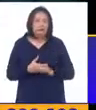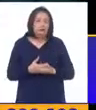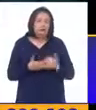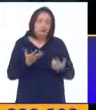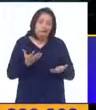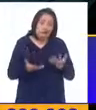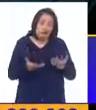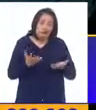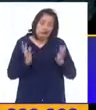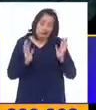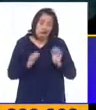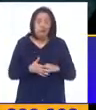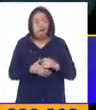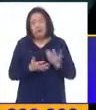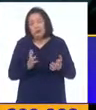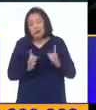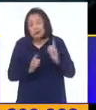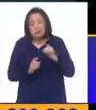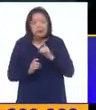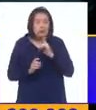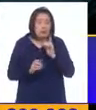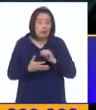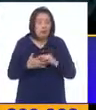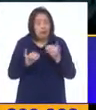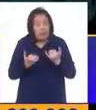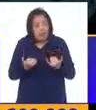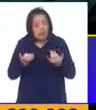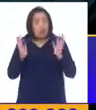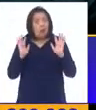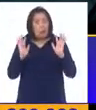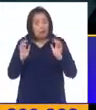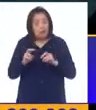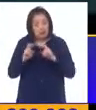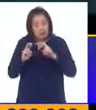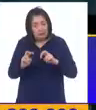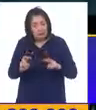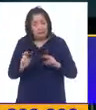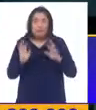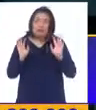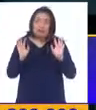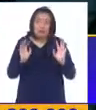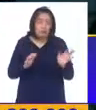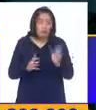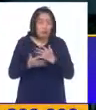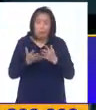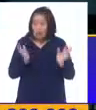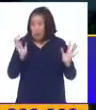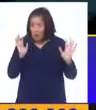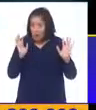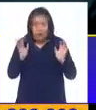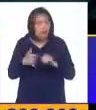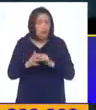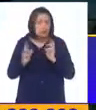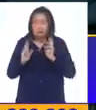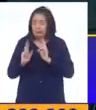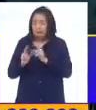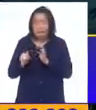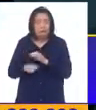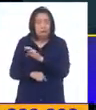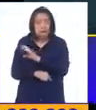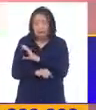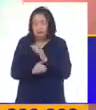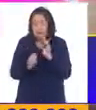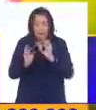si en algún momento, como padre, en estos hechos que todavía son materia de investigación, ¿no? No hay una conclusión definitiva por parte del Ministerio